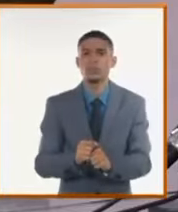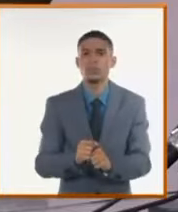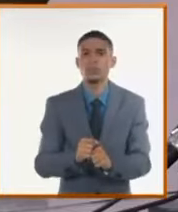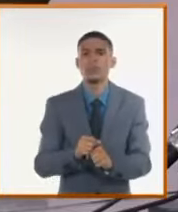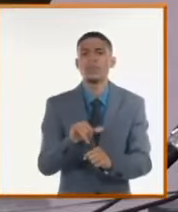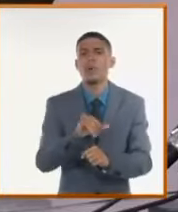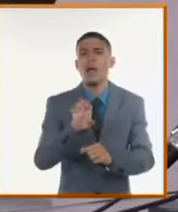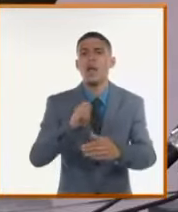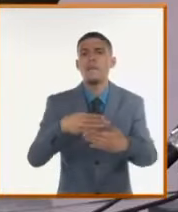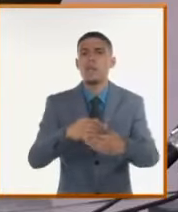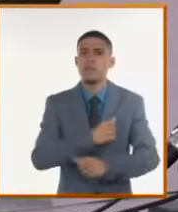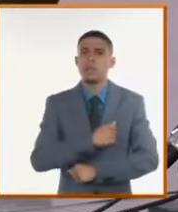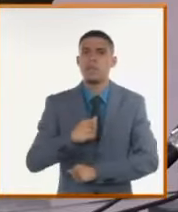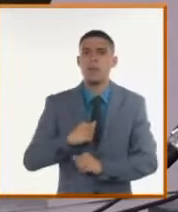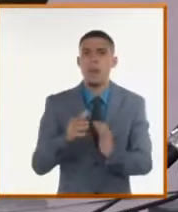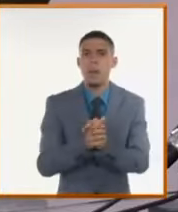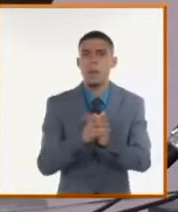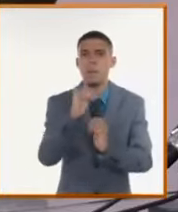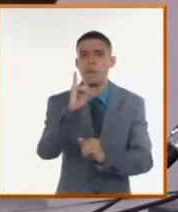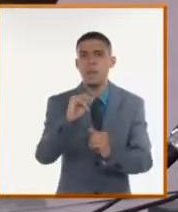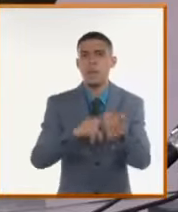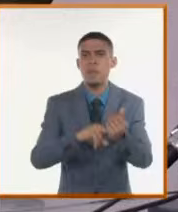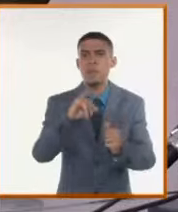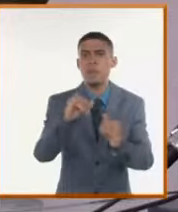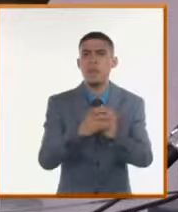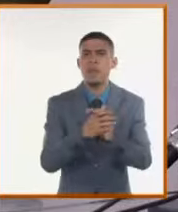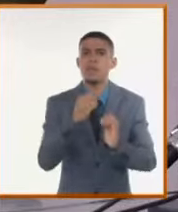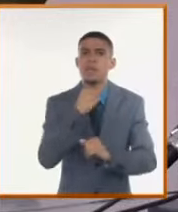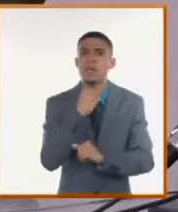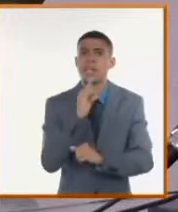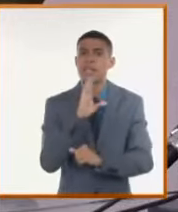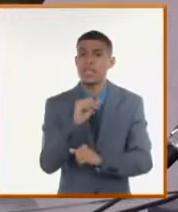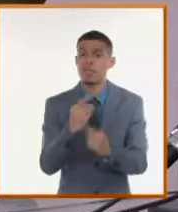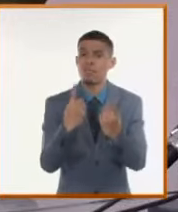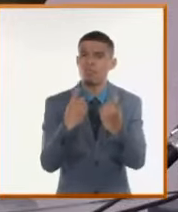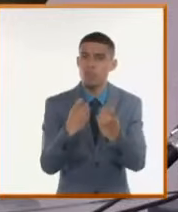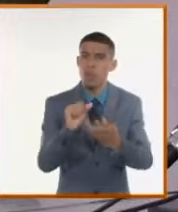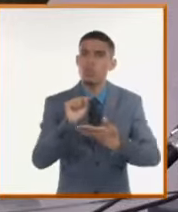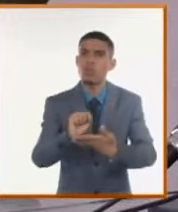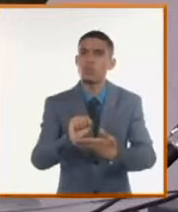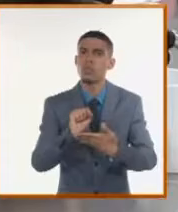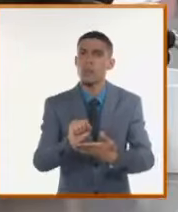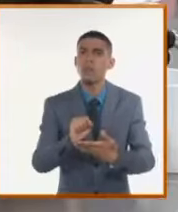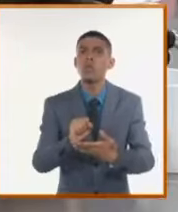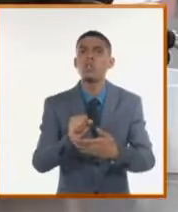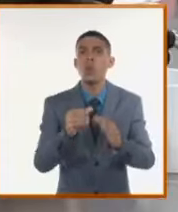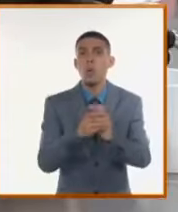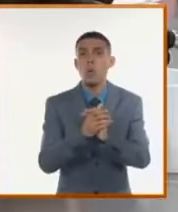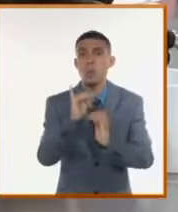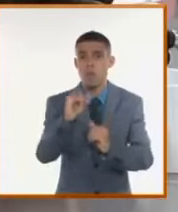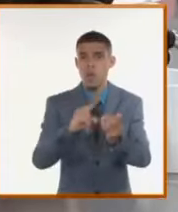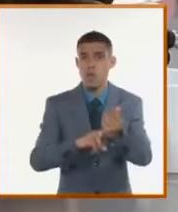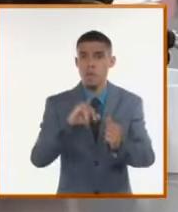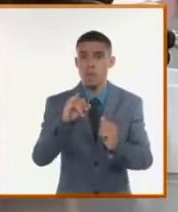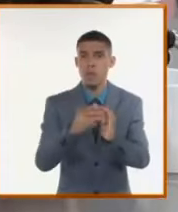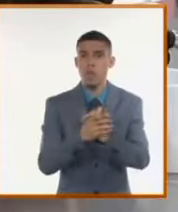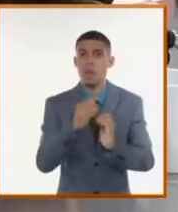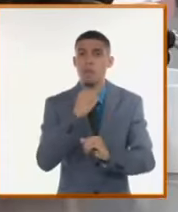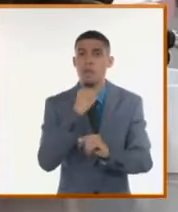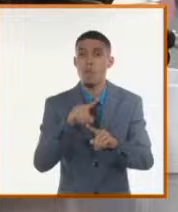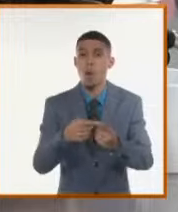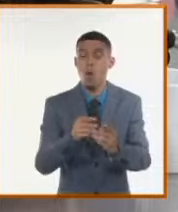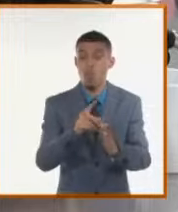unas varias siglas que habla de la necesidad de poder brindar un servicio a las mi pime de carga por por ferrocarril